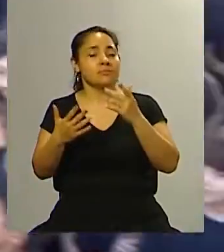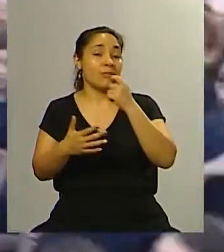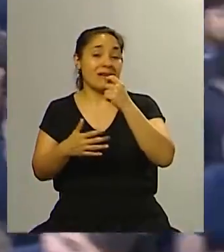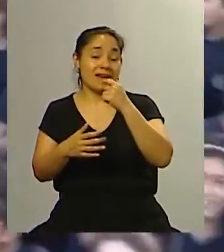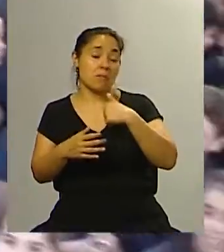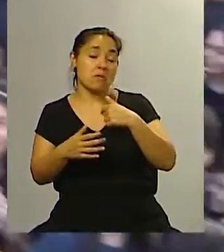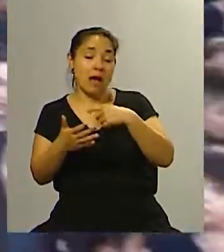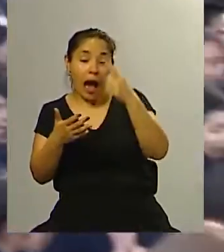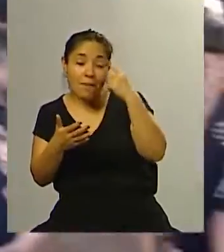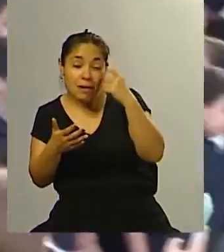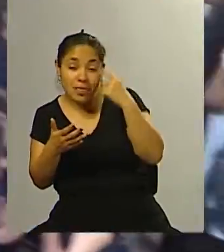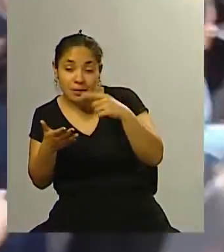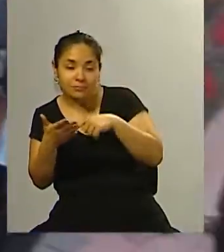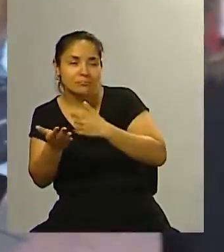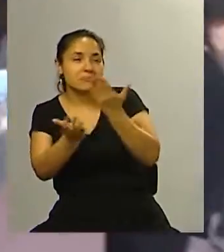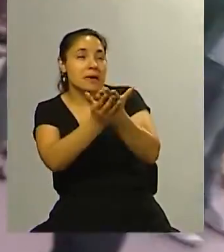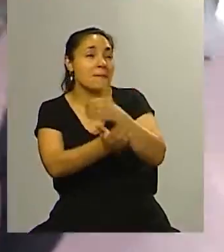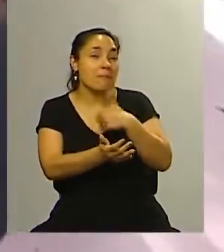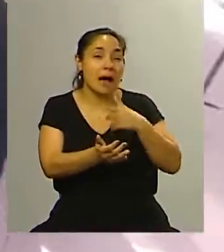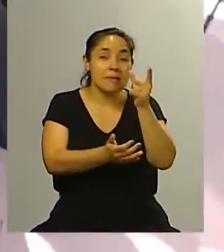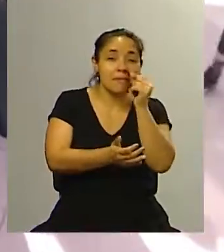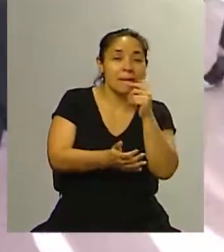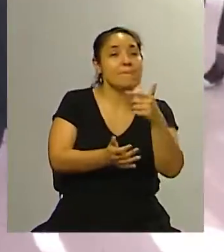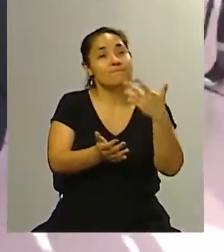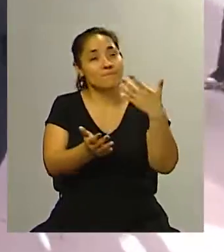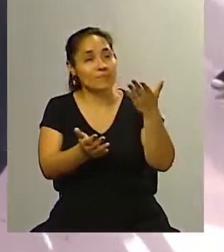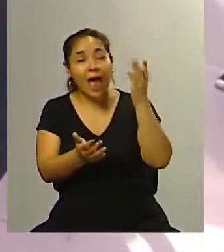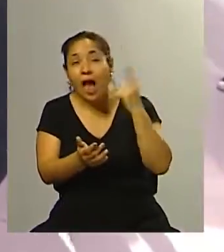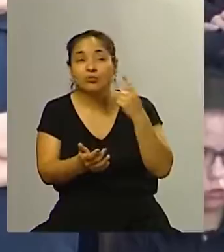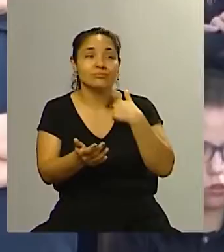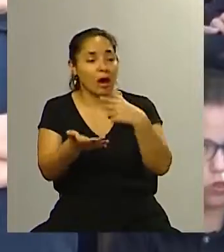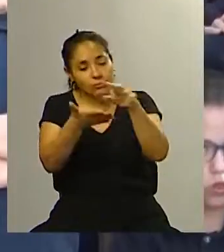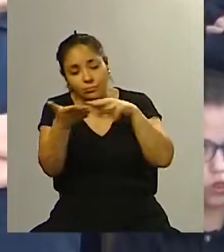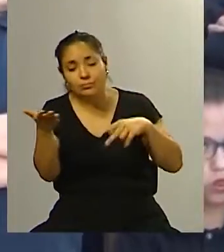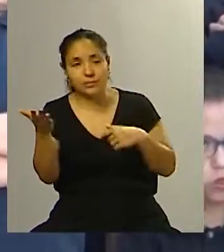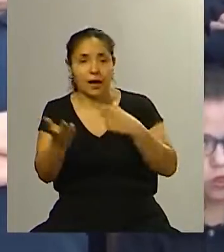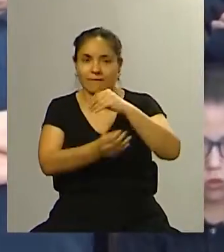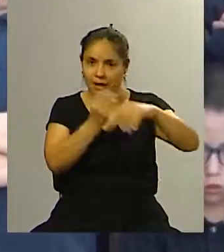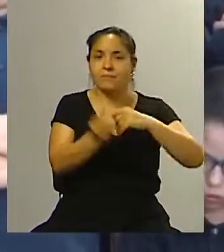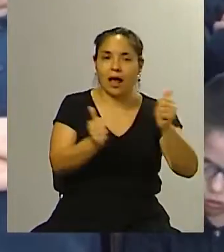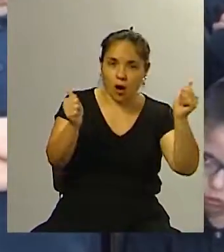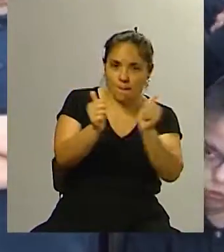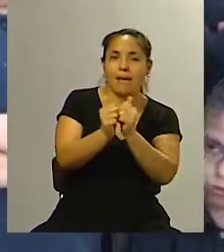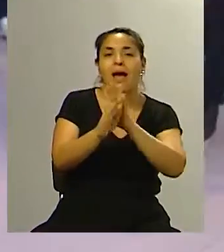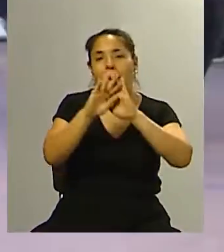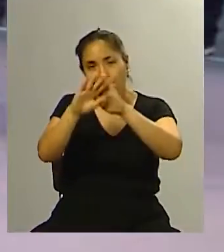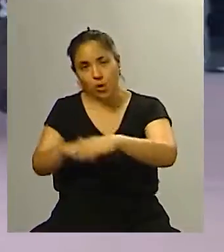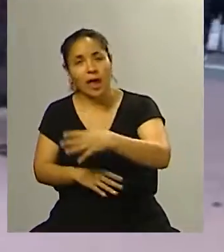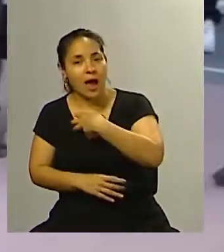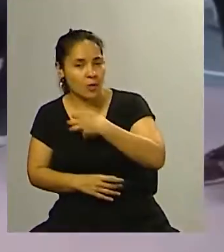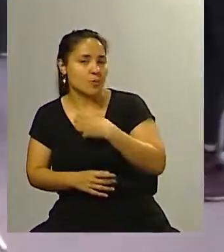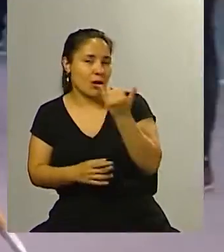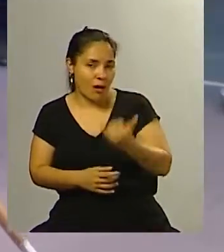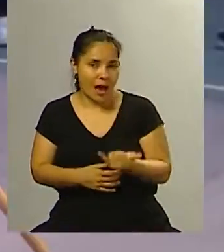voz alta, ¿no? Las familias acompañan, las familias están apoyando a todos los estudiantes, ¿no?, para que